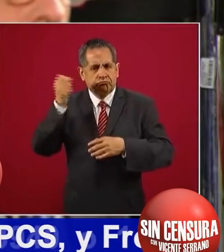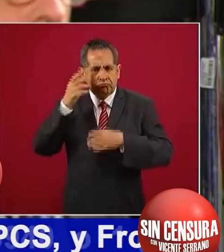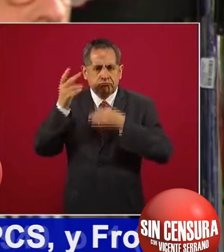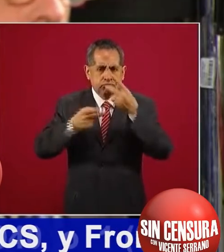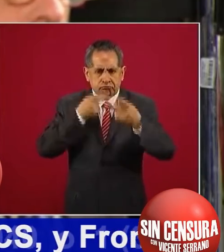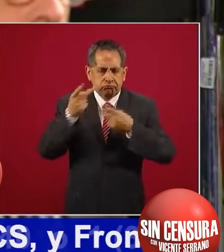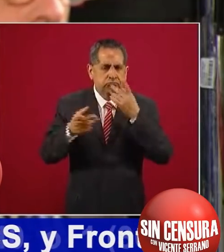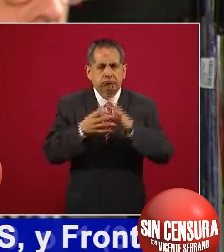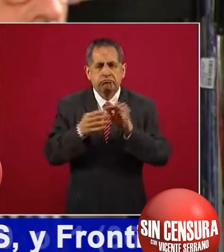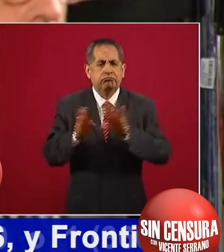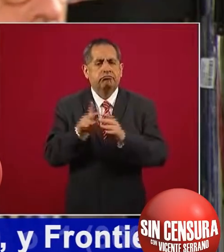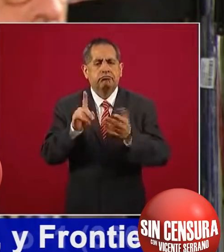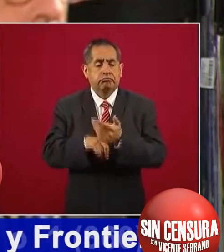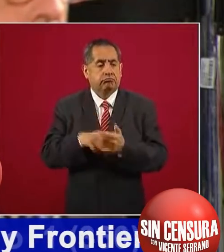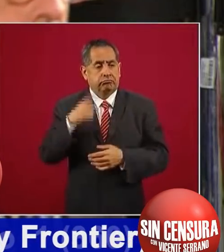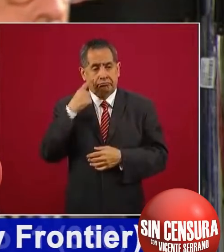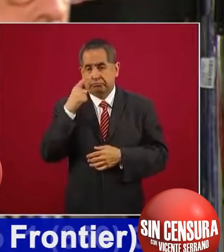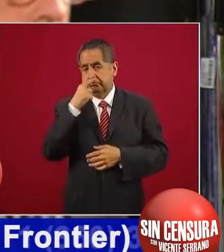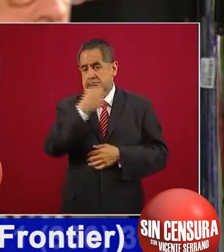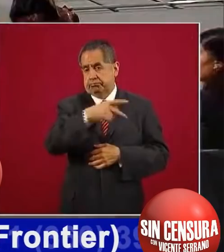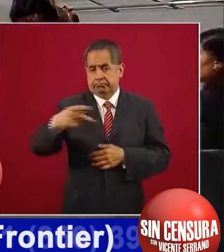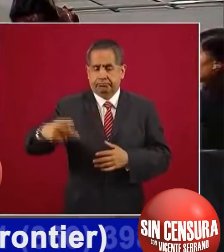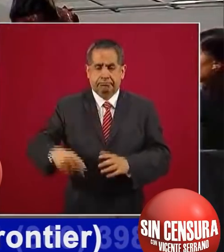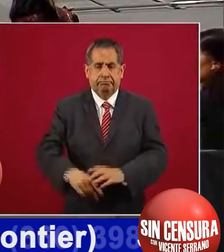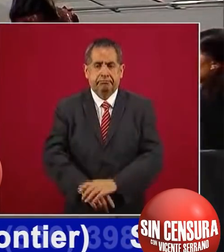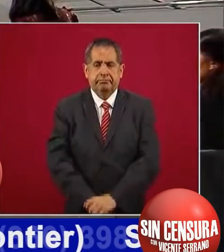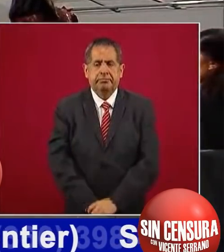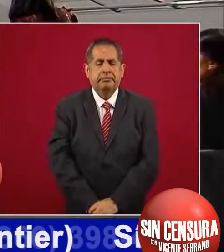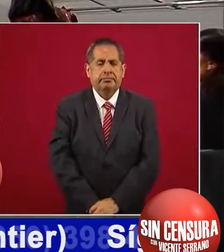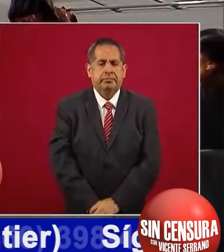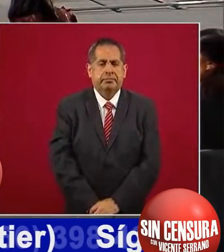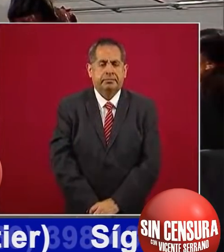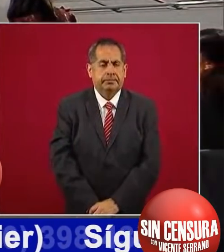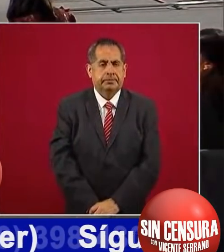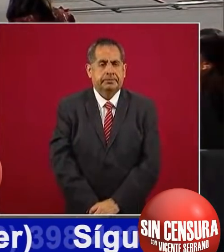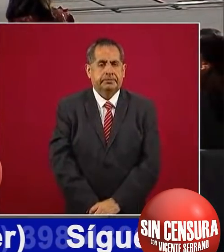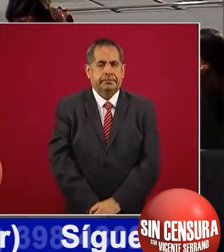pasadas, pues es un ejercicio de libertad? Yo tengo